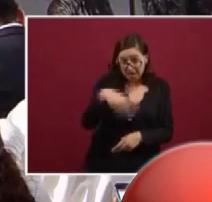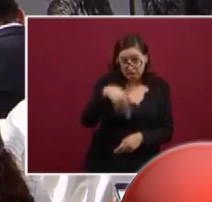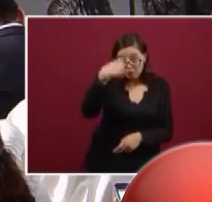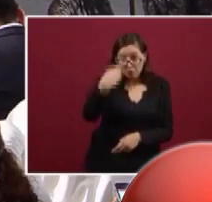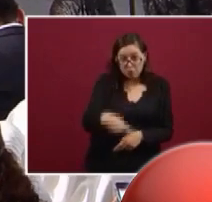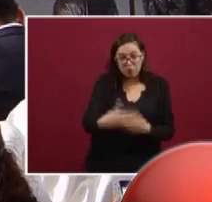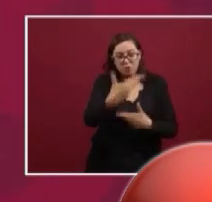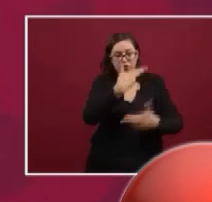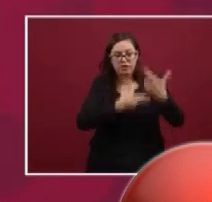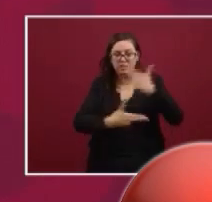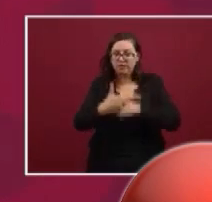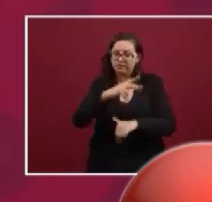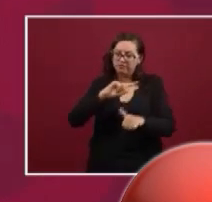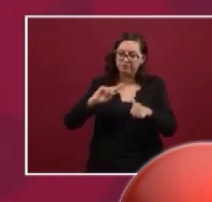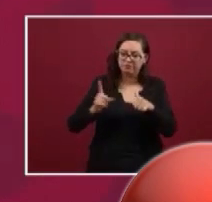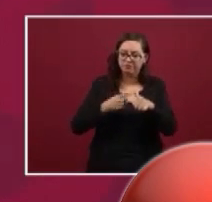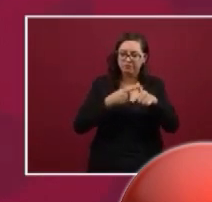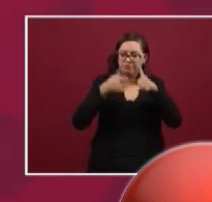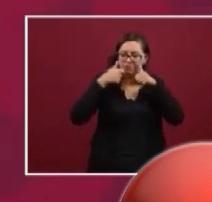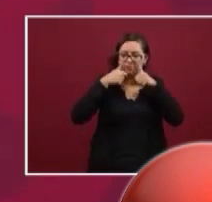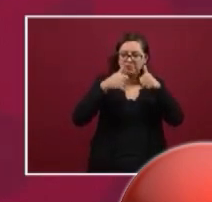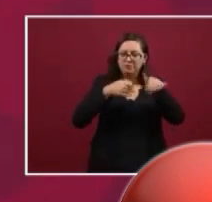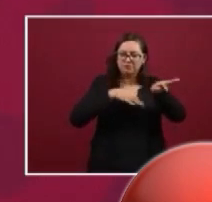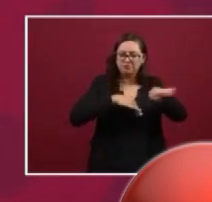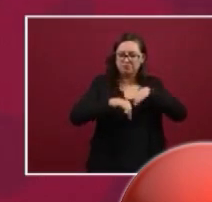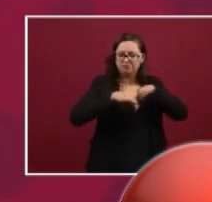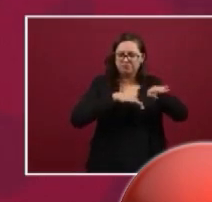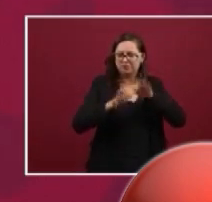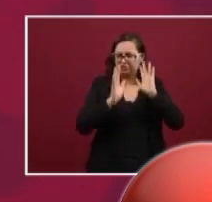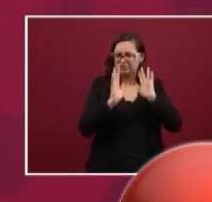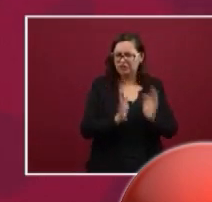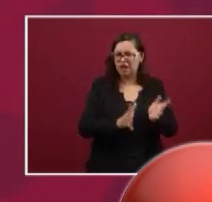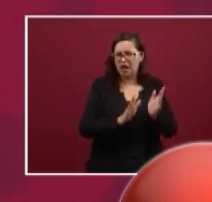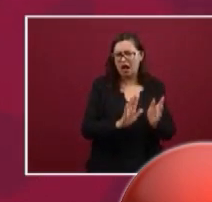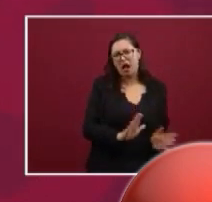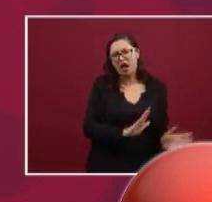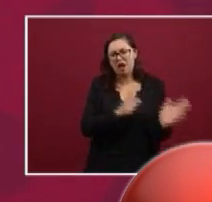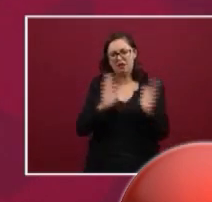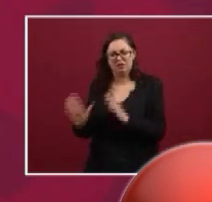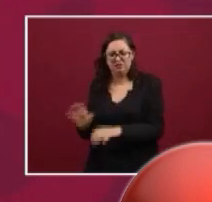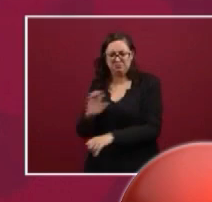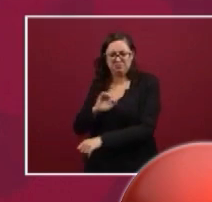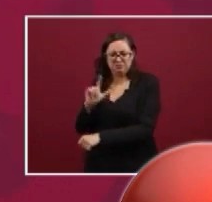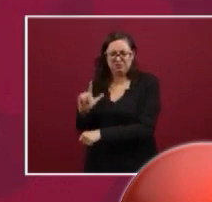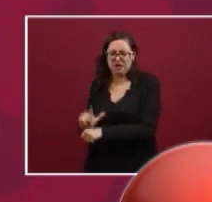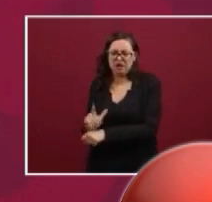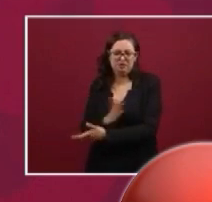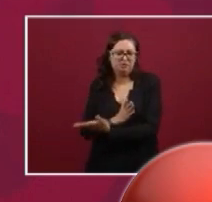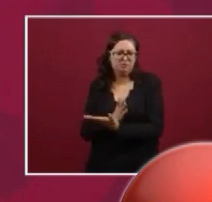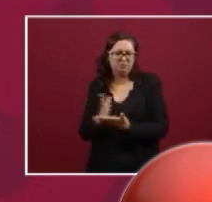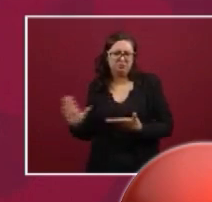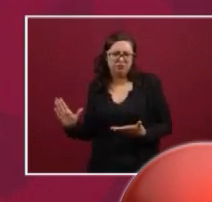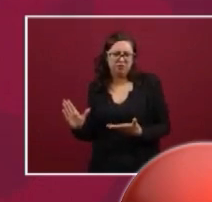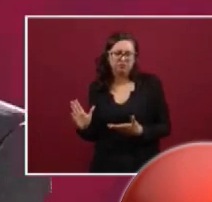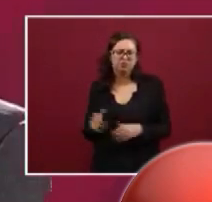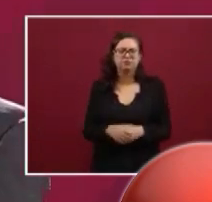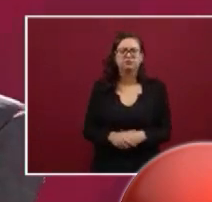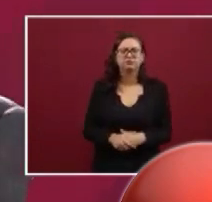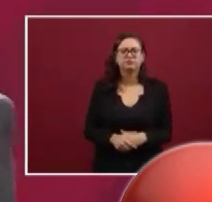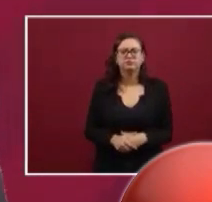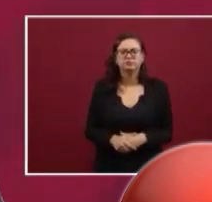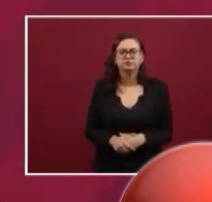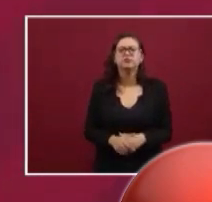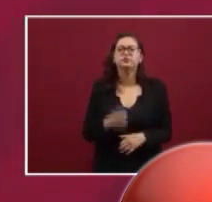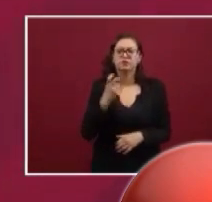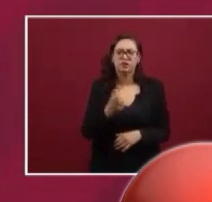Pero eso ya está ocurriendo, eso no es por este acuerdo, por estas medidas. Lo que se va a hacer es un esfuerzo por ofrecerles una alternativa. Esos son los números que